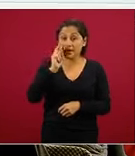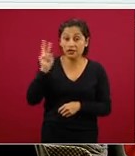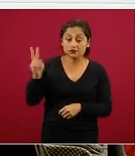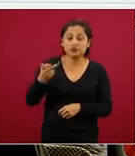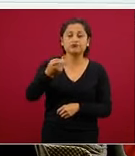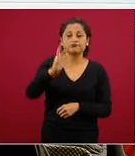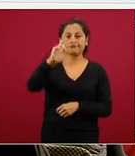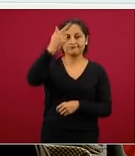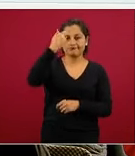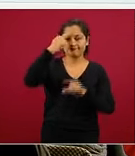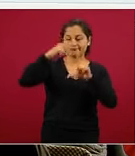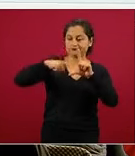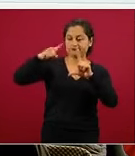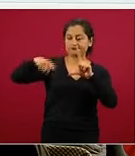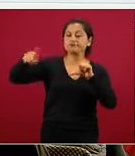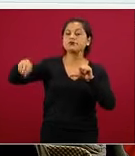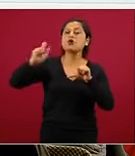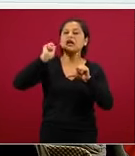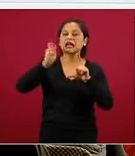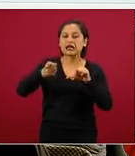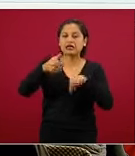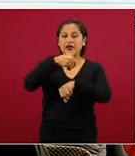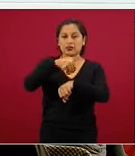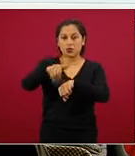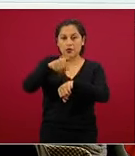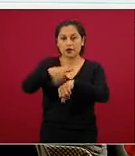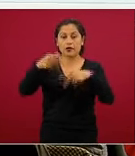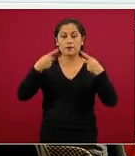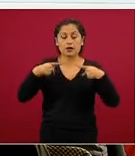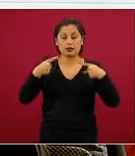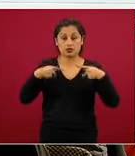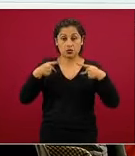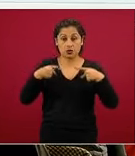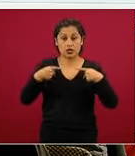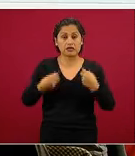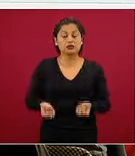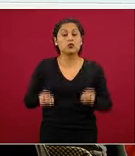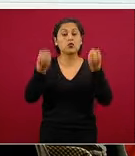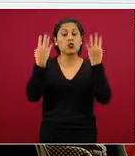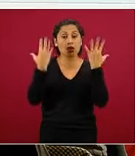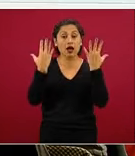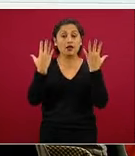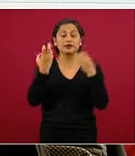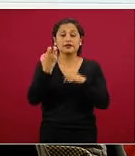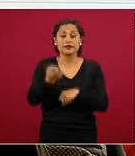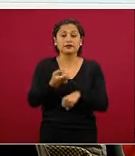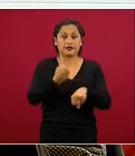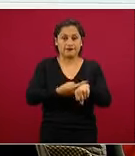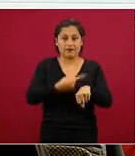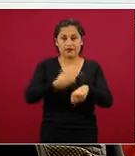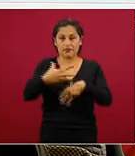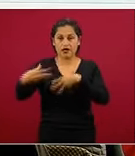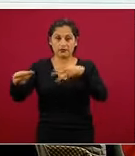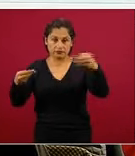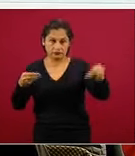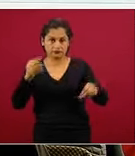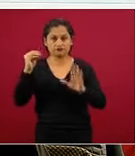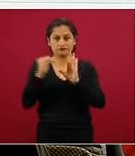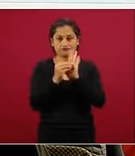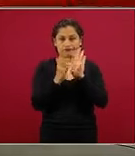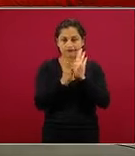es una representación gráfica del número de personas involucradas en un evento, en este caso de una epidemia, el número